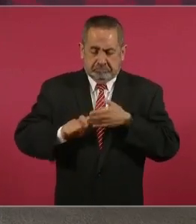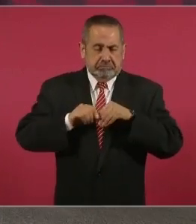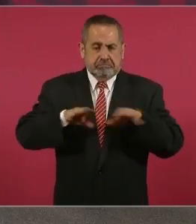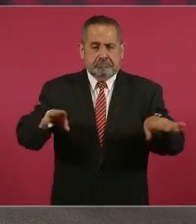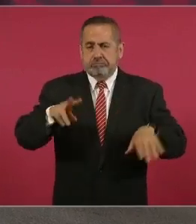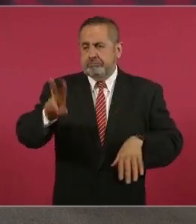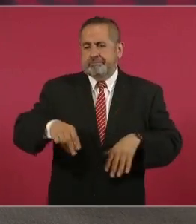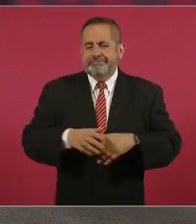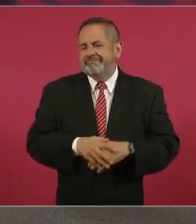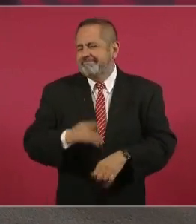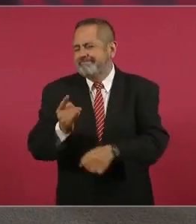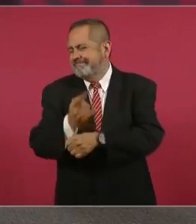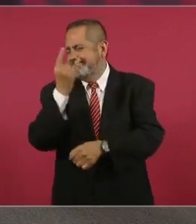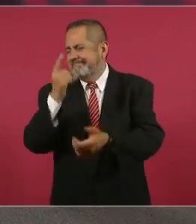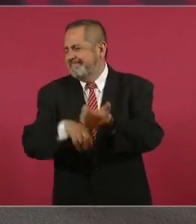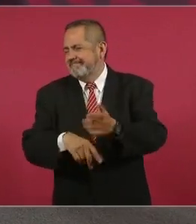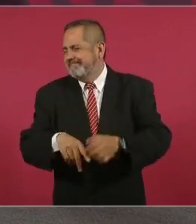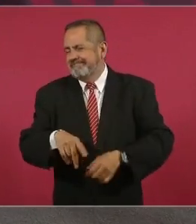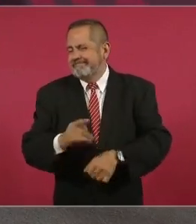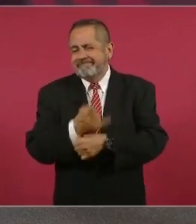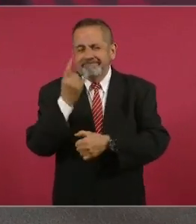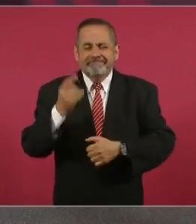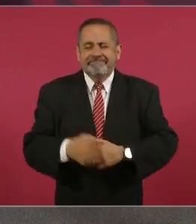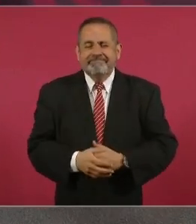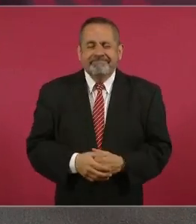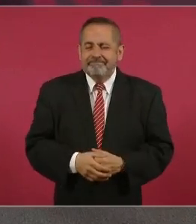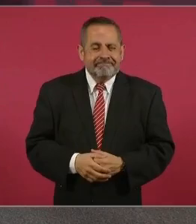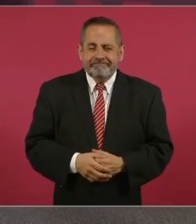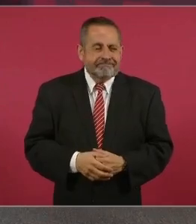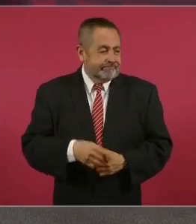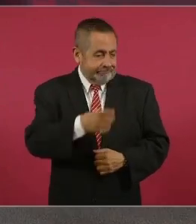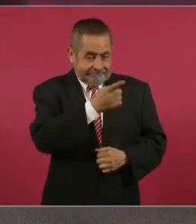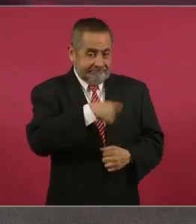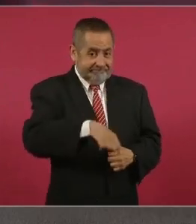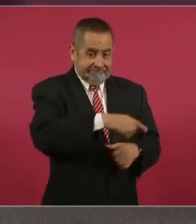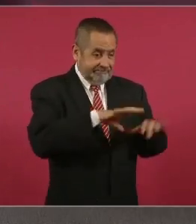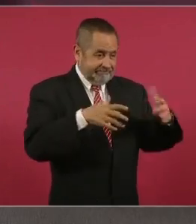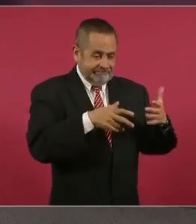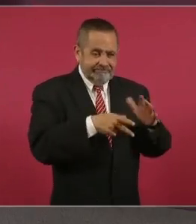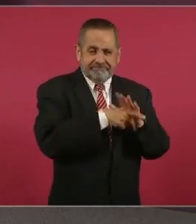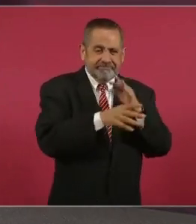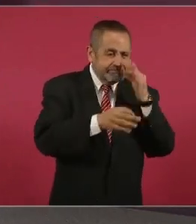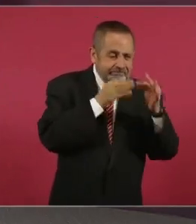Y eso es puro cuento. Son medios